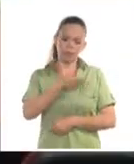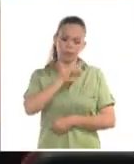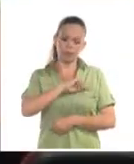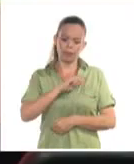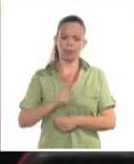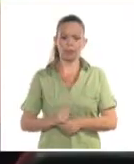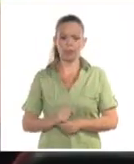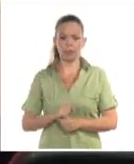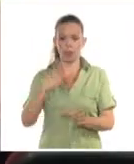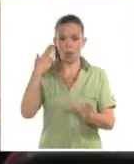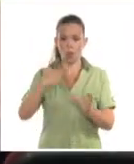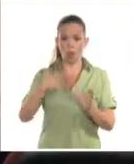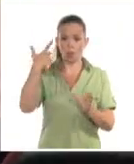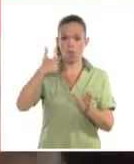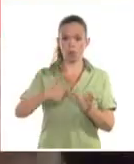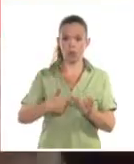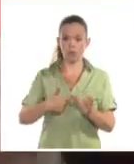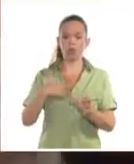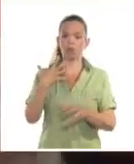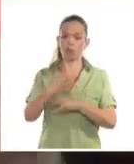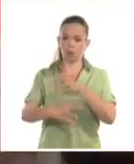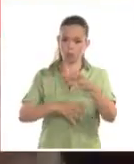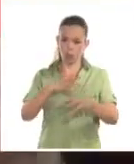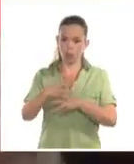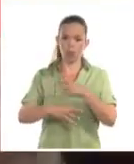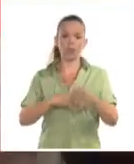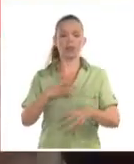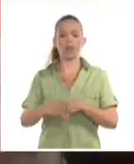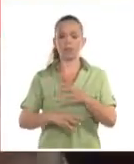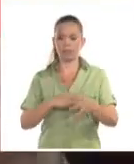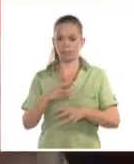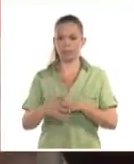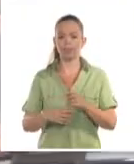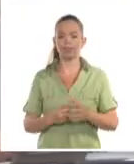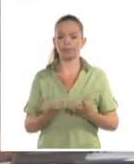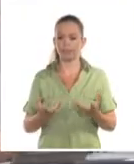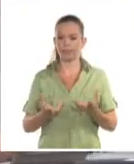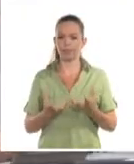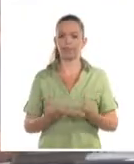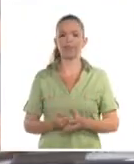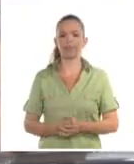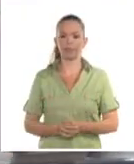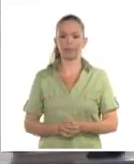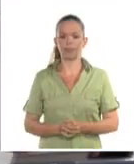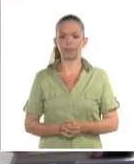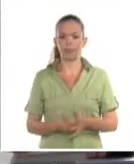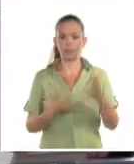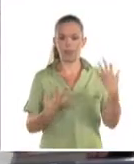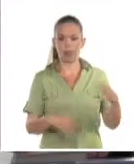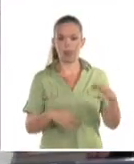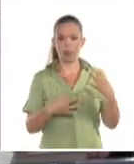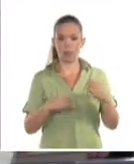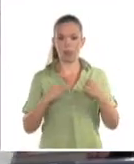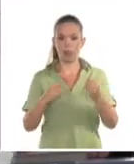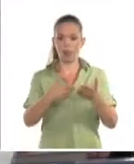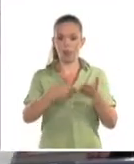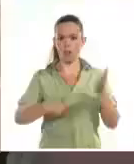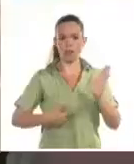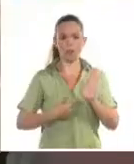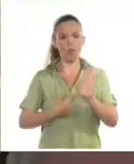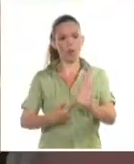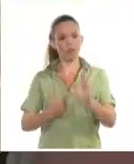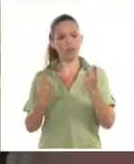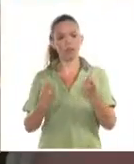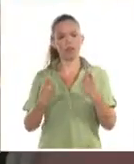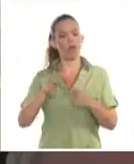de combustibles marcan el déficit en la capacidad de generación el documento motivó la urgencia de analizar con